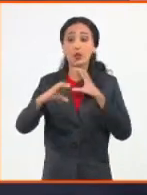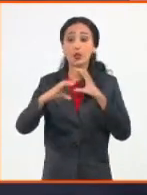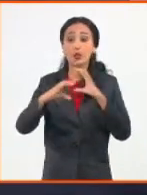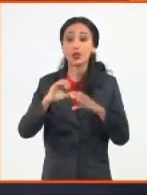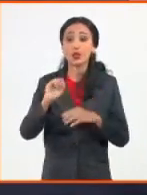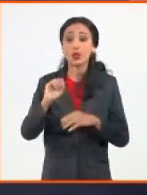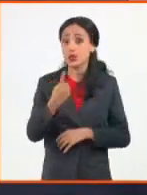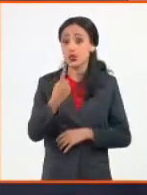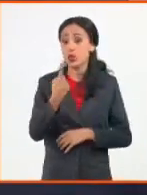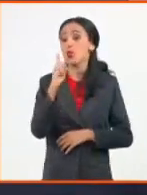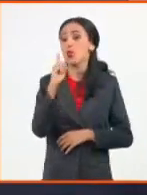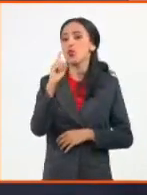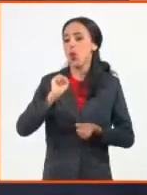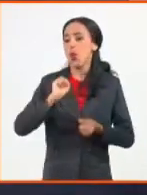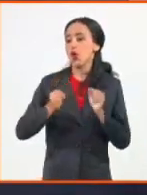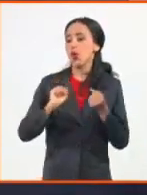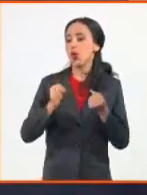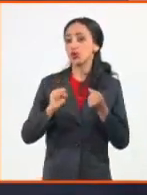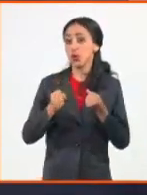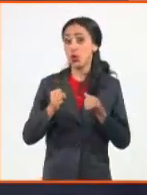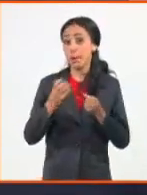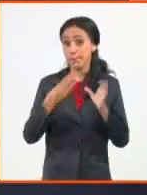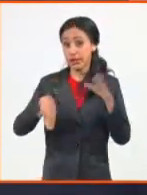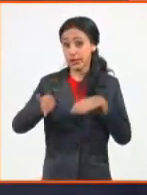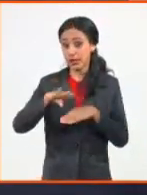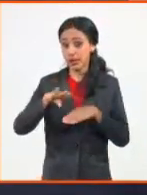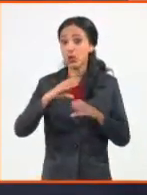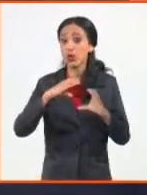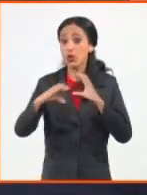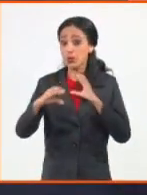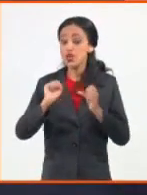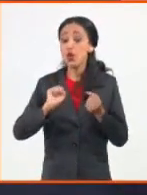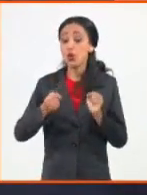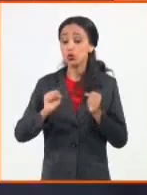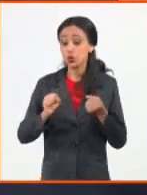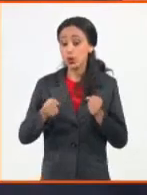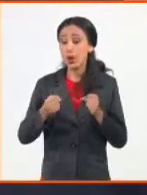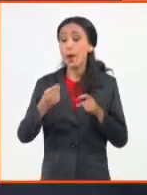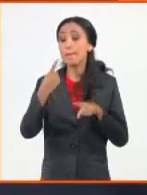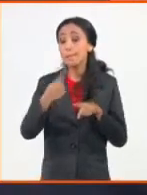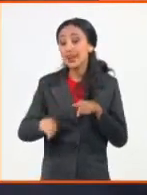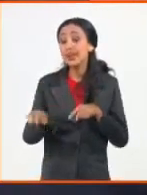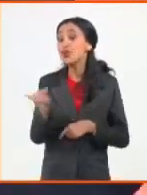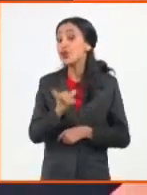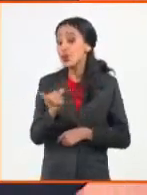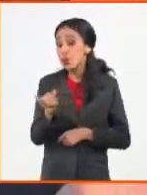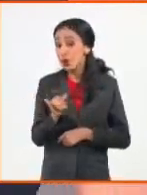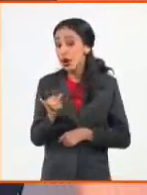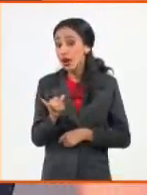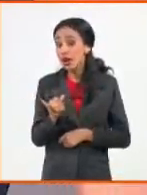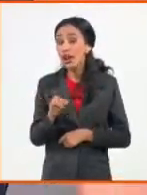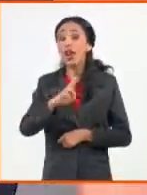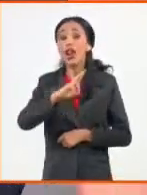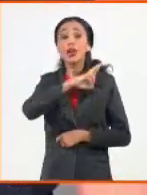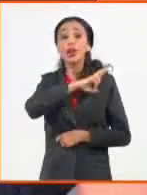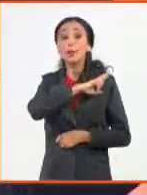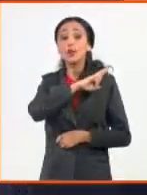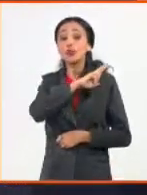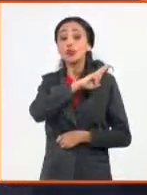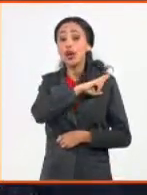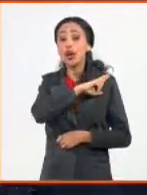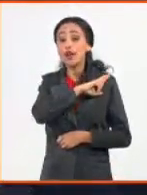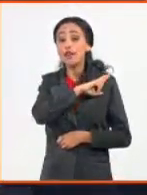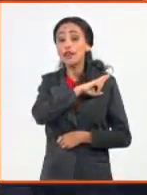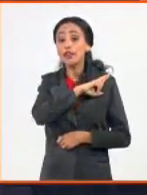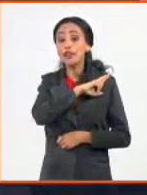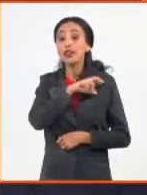rector de las actividades del sector sino que tiene también una responsabilidad como